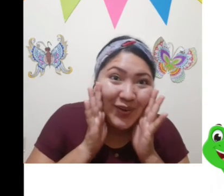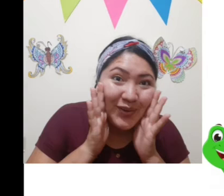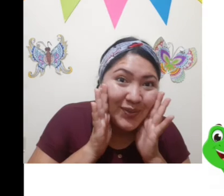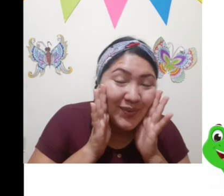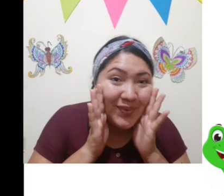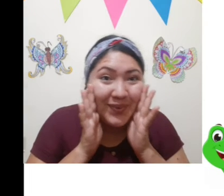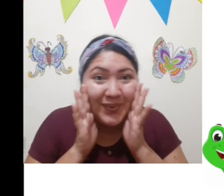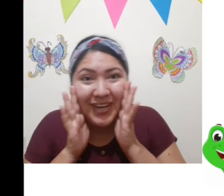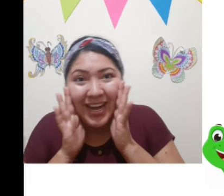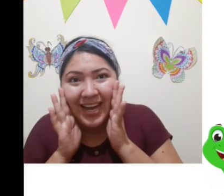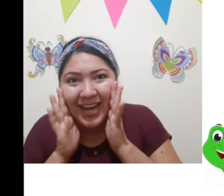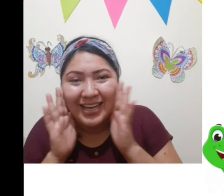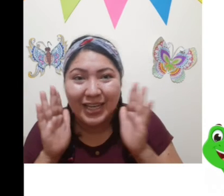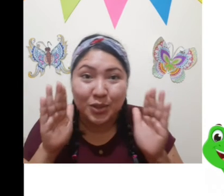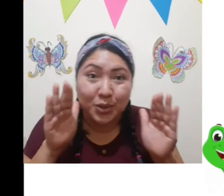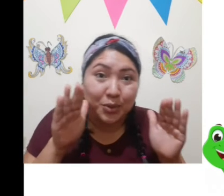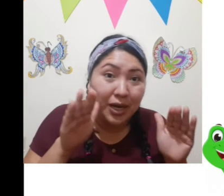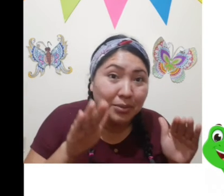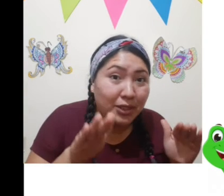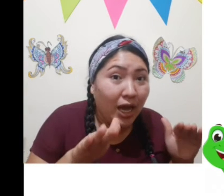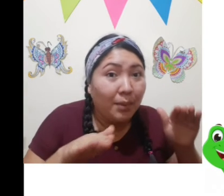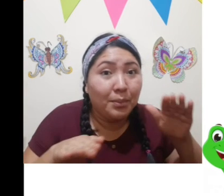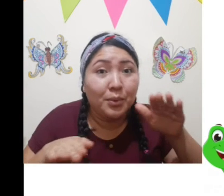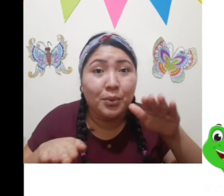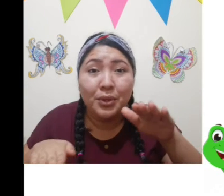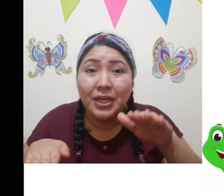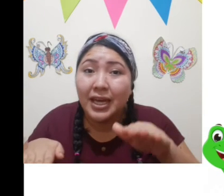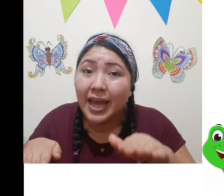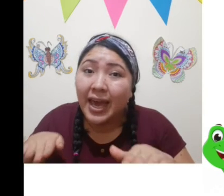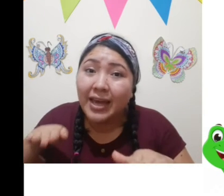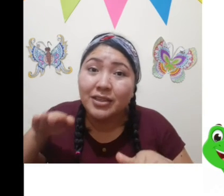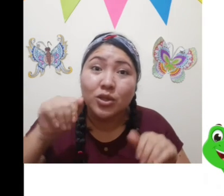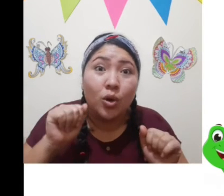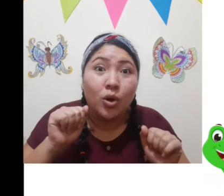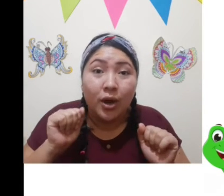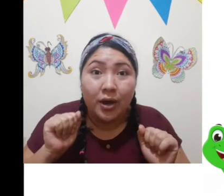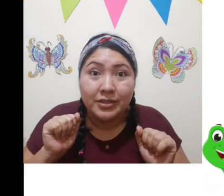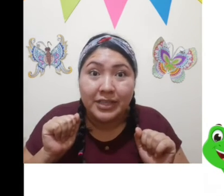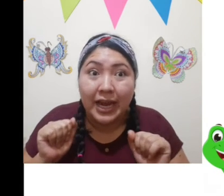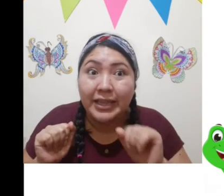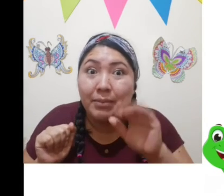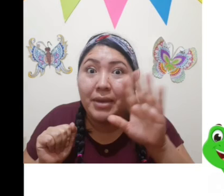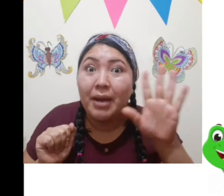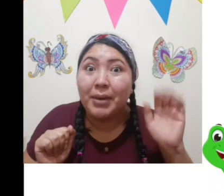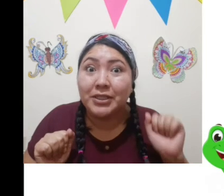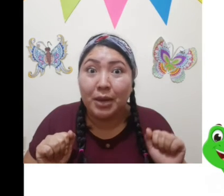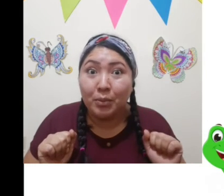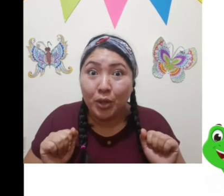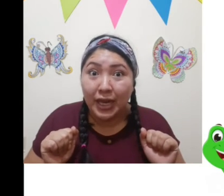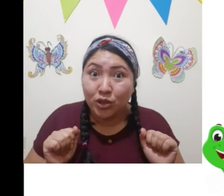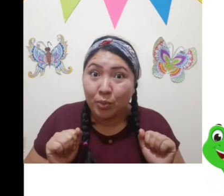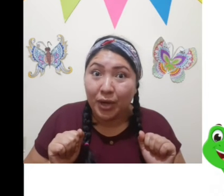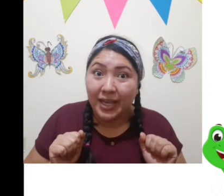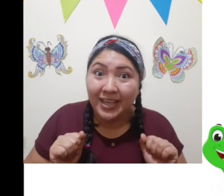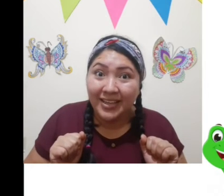una tortuga la tortuga camila muy lento ser aquitanima aparecerá